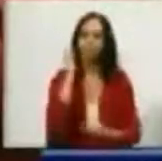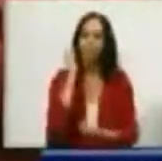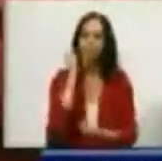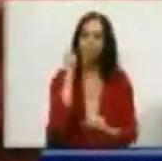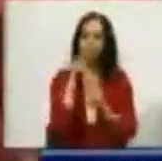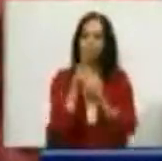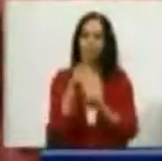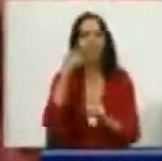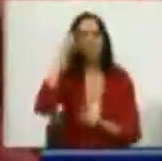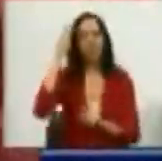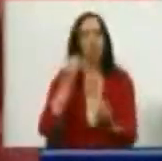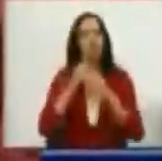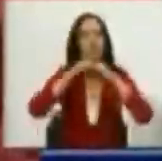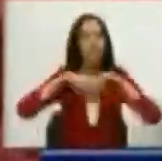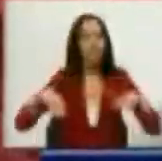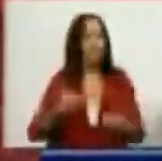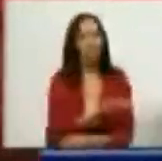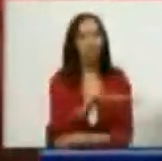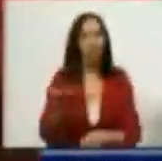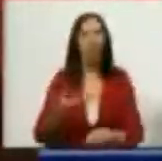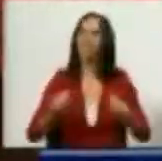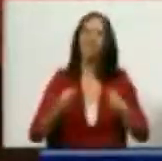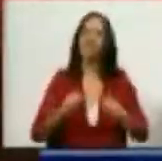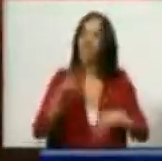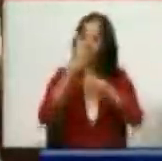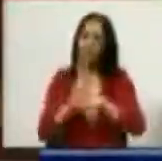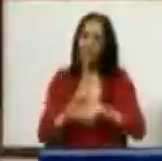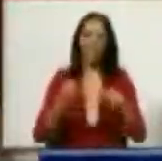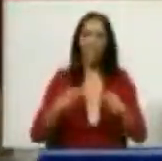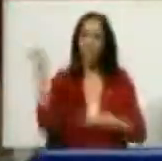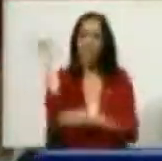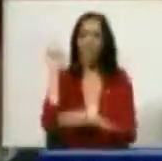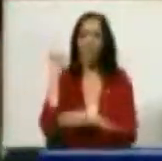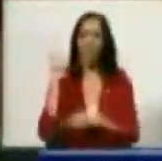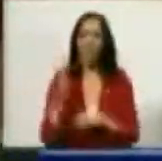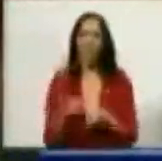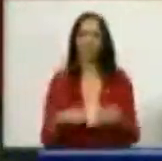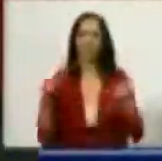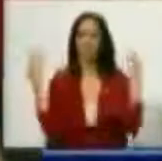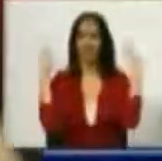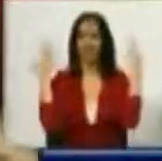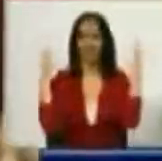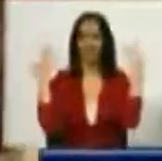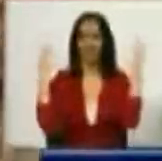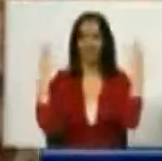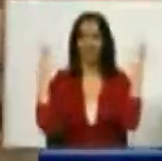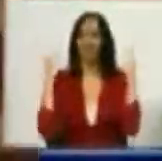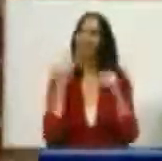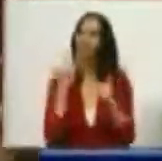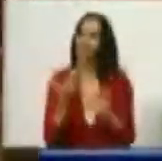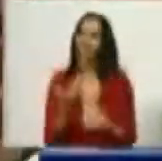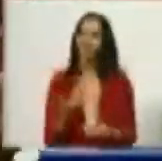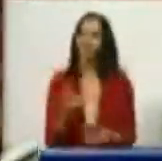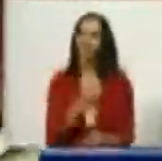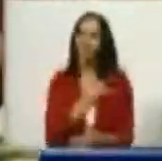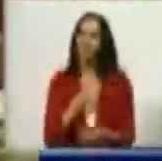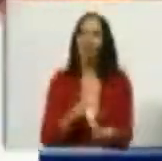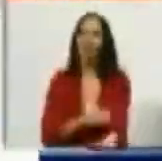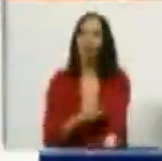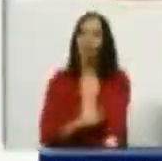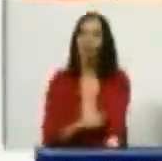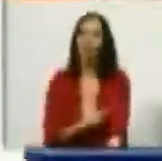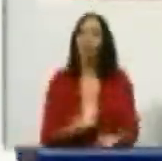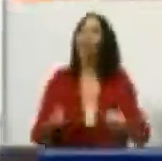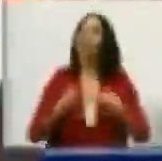que Dios los bendiga a todos que viva Vargas que viva Venezuela Gracias querido hermano que